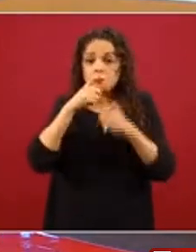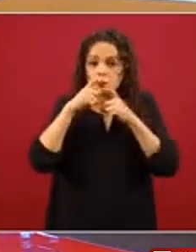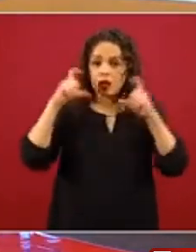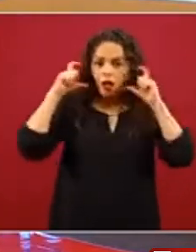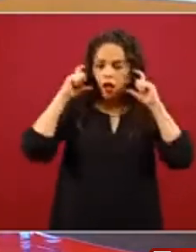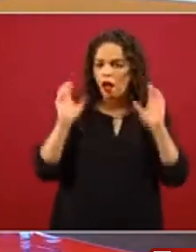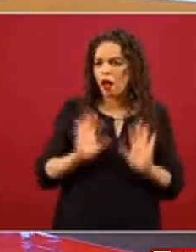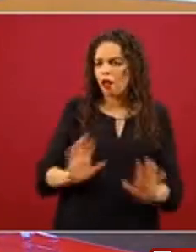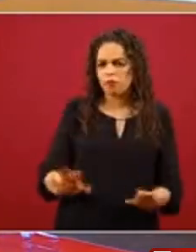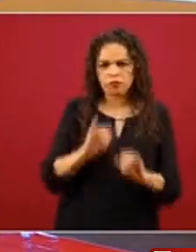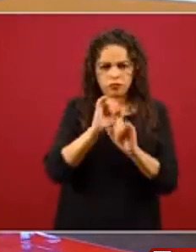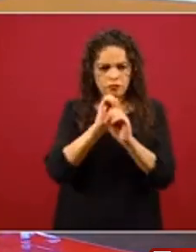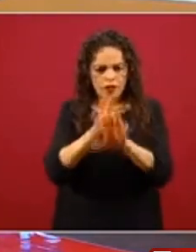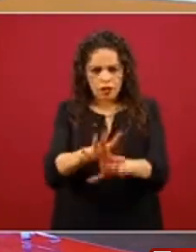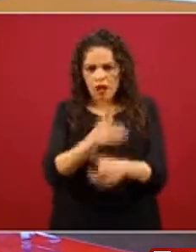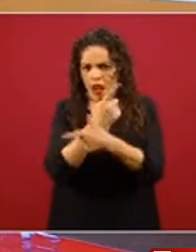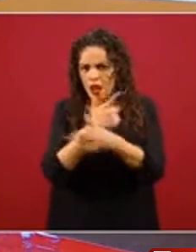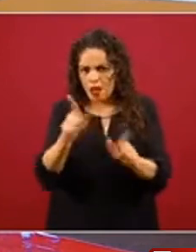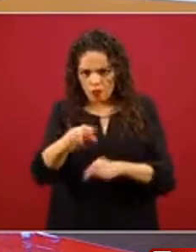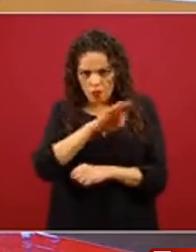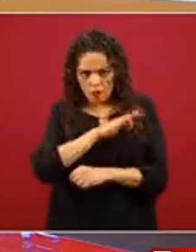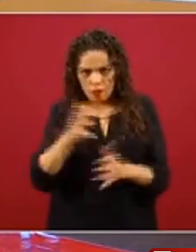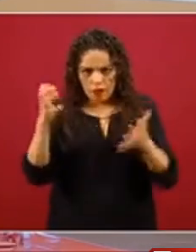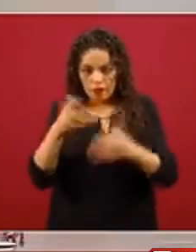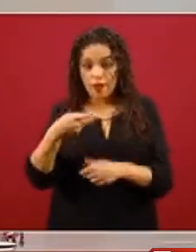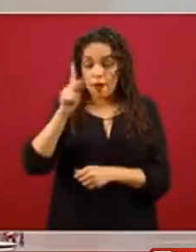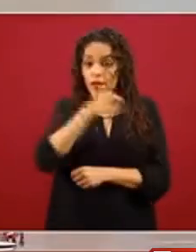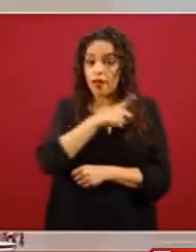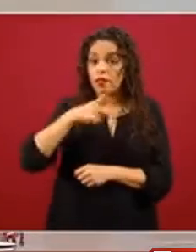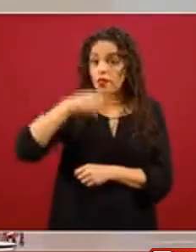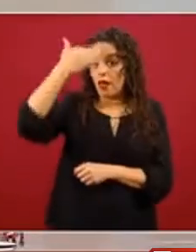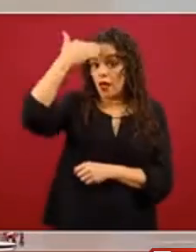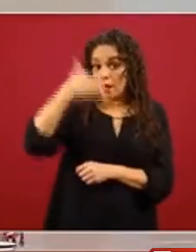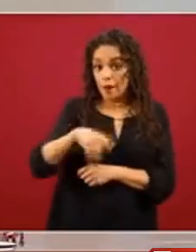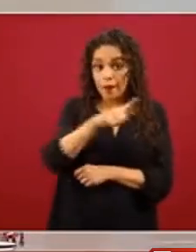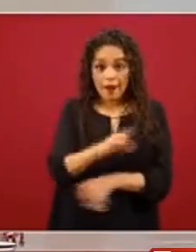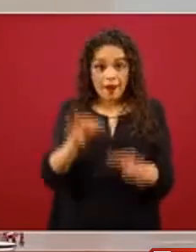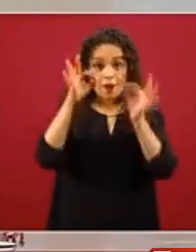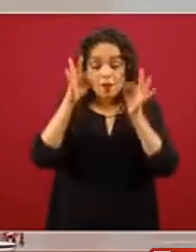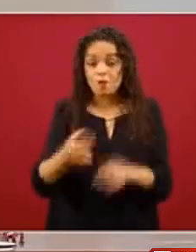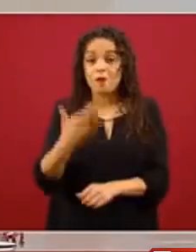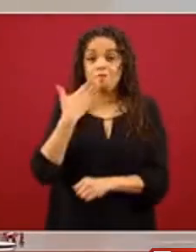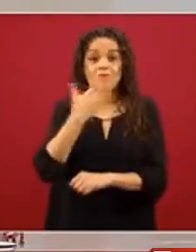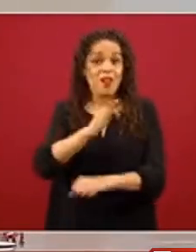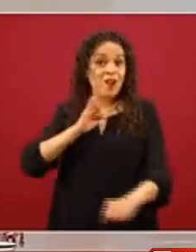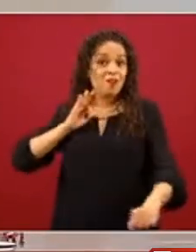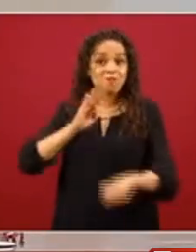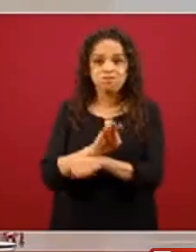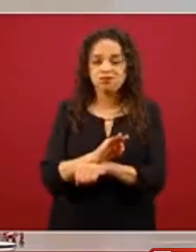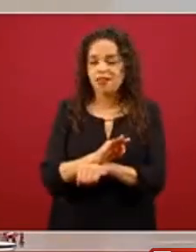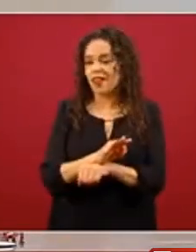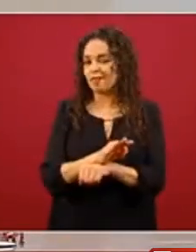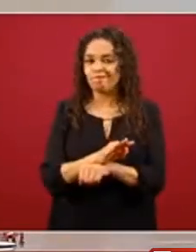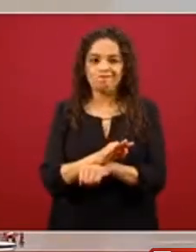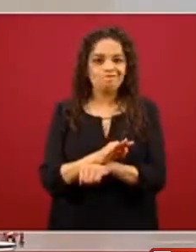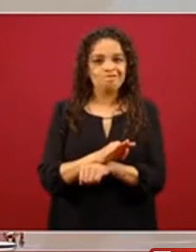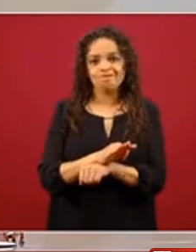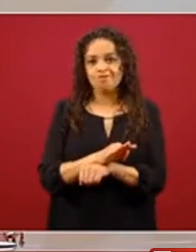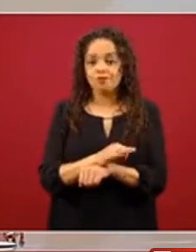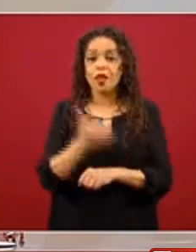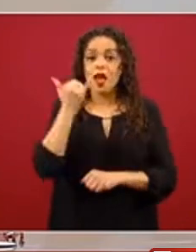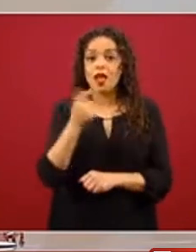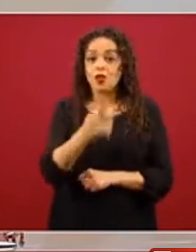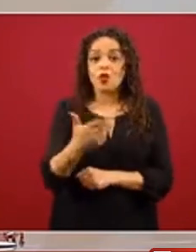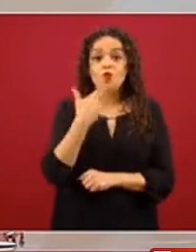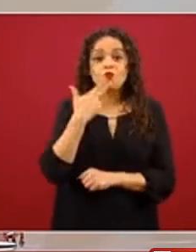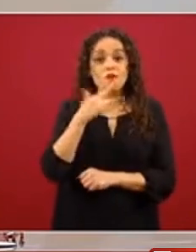tenga en cuenta que no es una barrera de protección absoluta, y que si no se usa de manera correcta, incluso